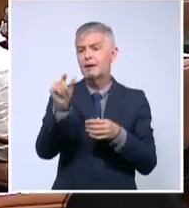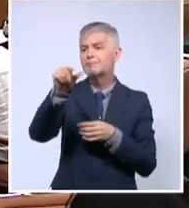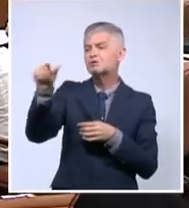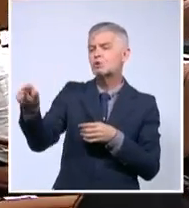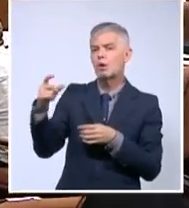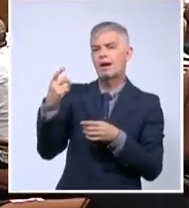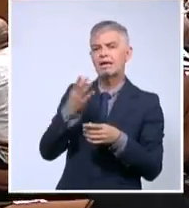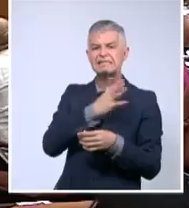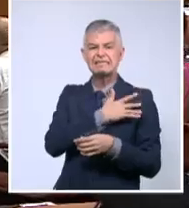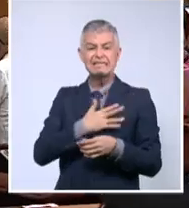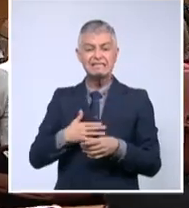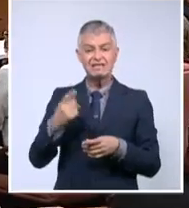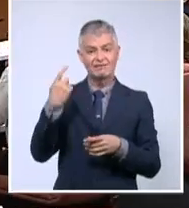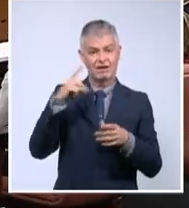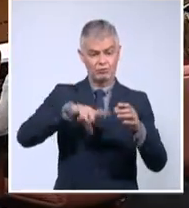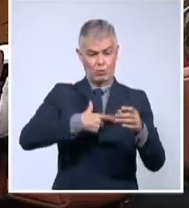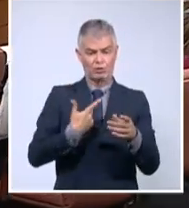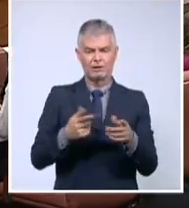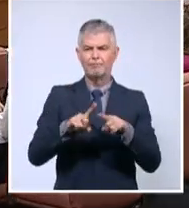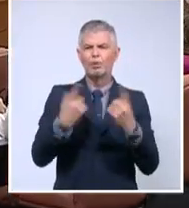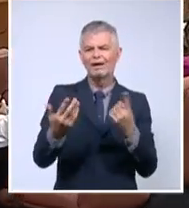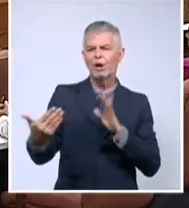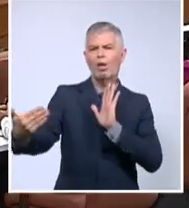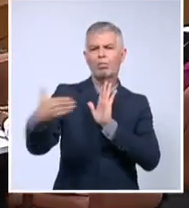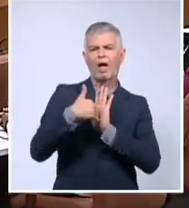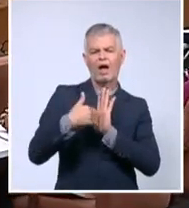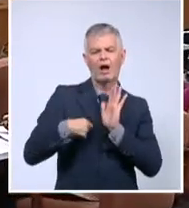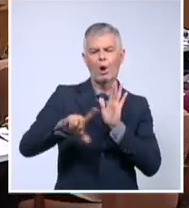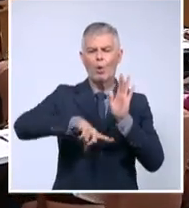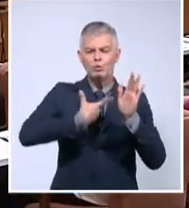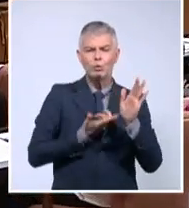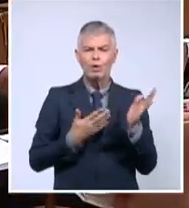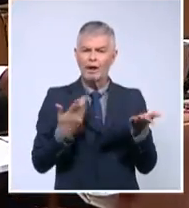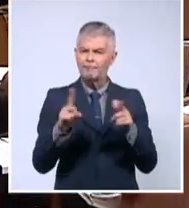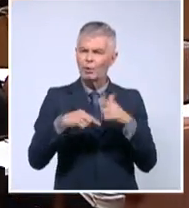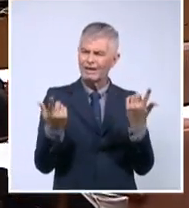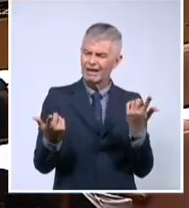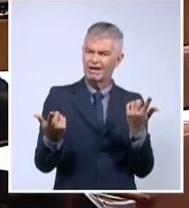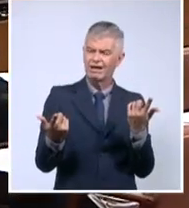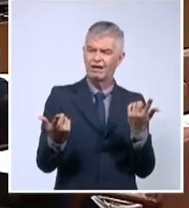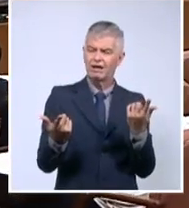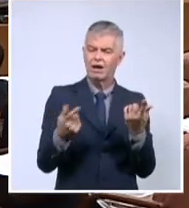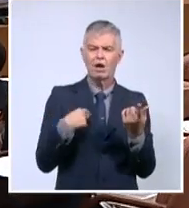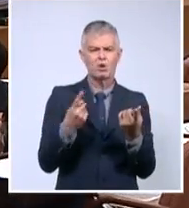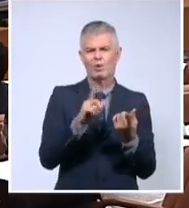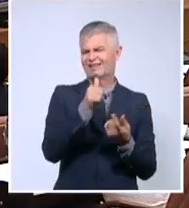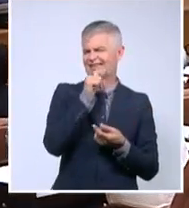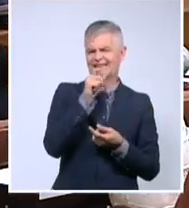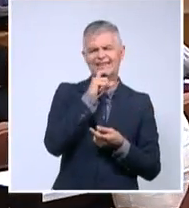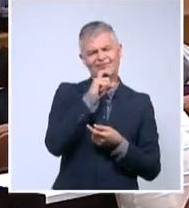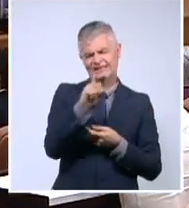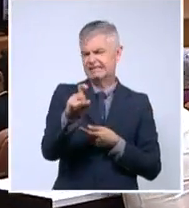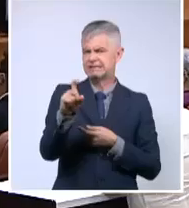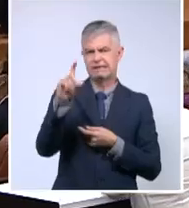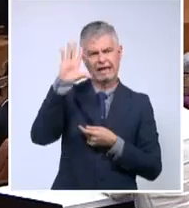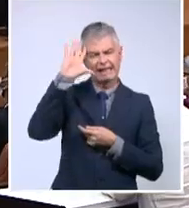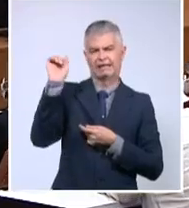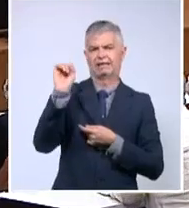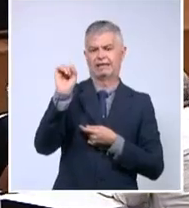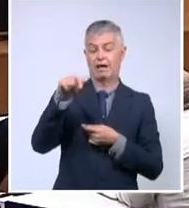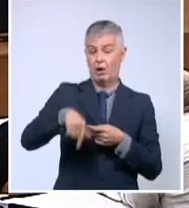preguntamos, ¿por qué han atacado nuestra cultura? No es difícil descifrar el misterio. En Cuba,